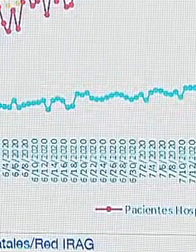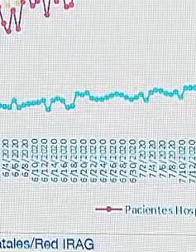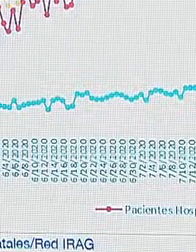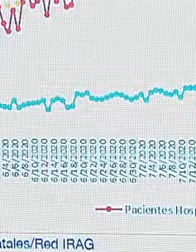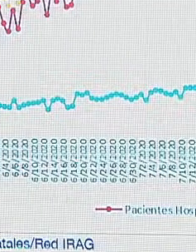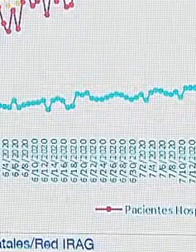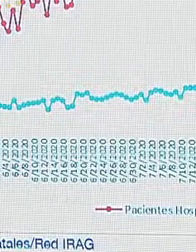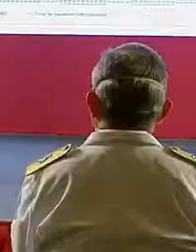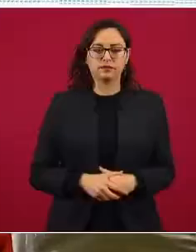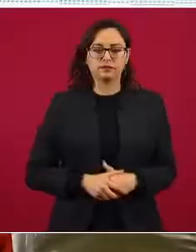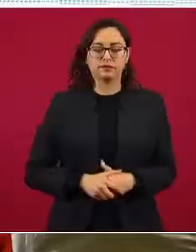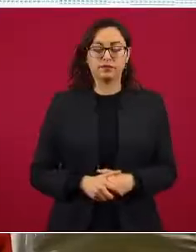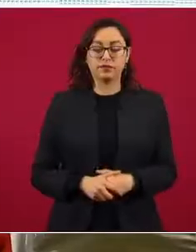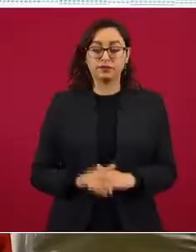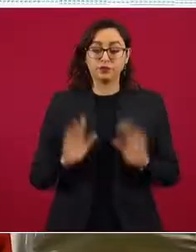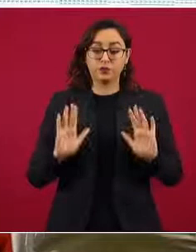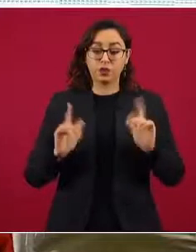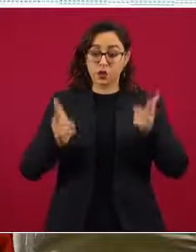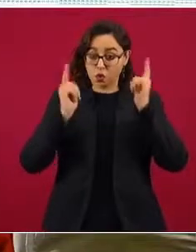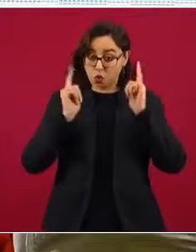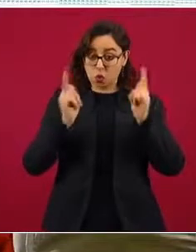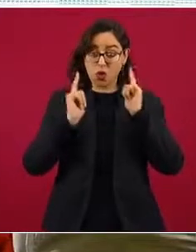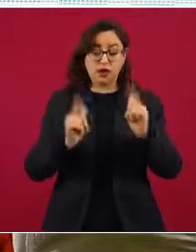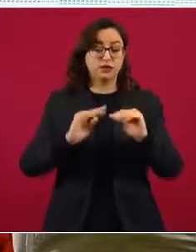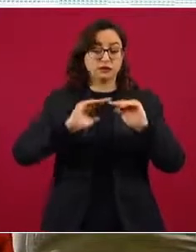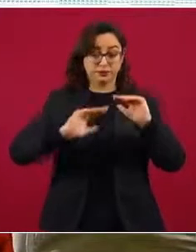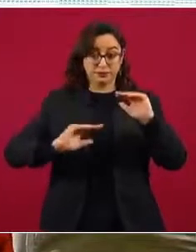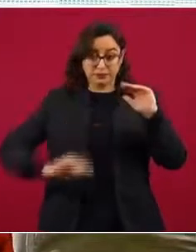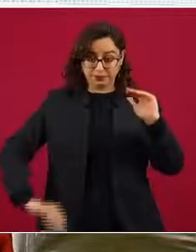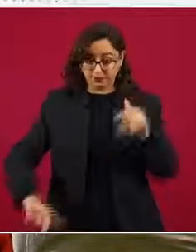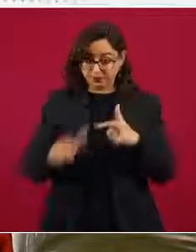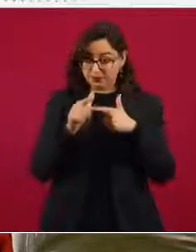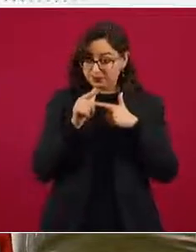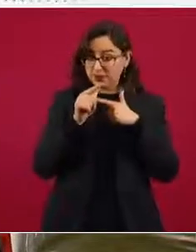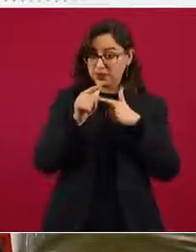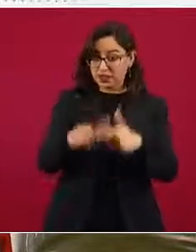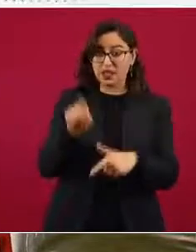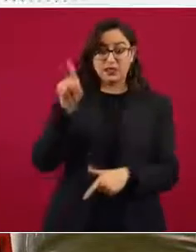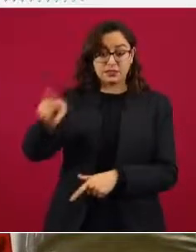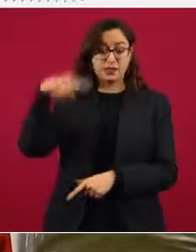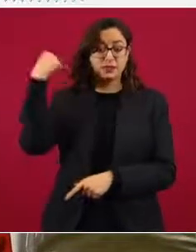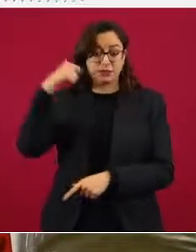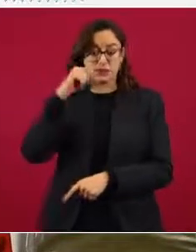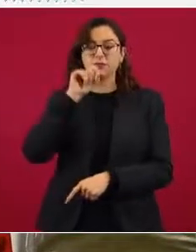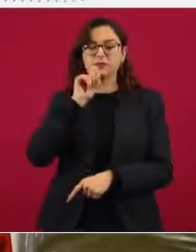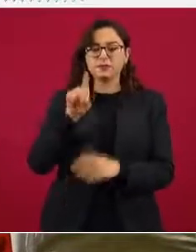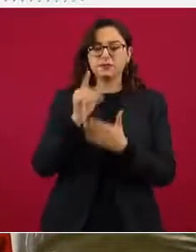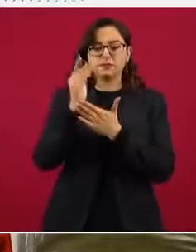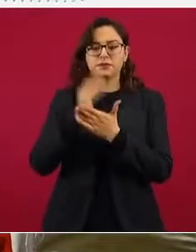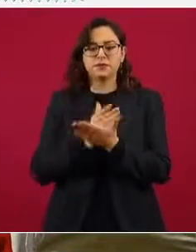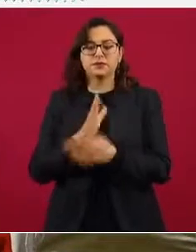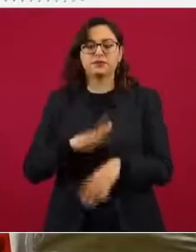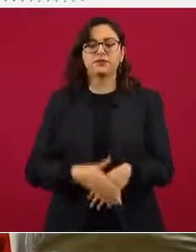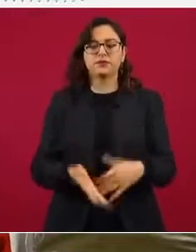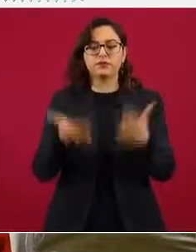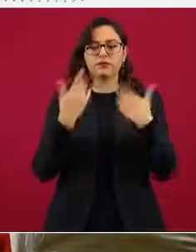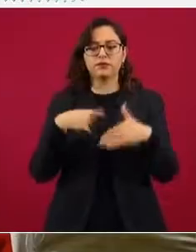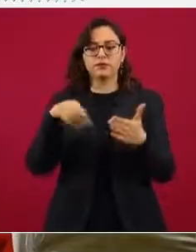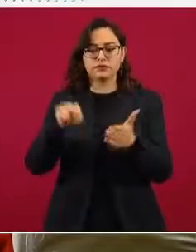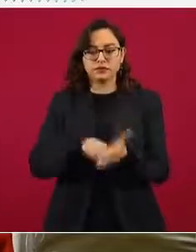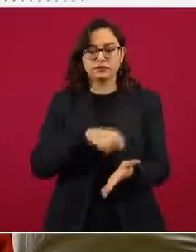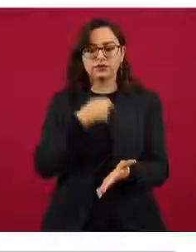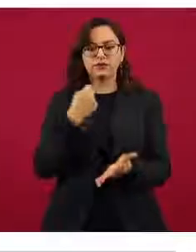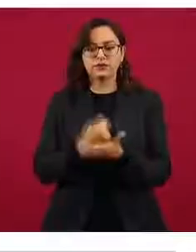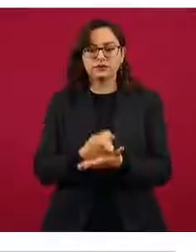Esperamos que se mantenga esta tendencia y se reduzca ya la epidemia también en Tabasco. Tamaulipas, ya casi por